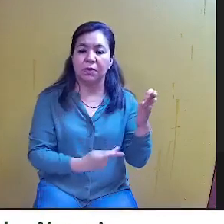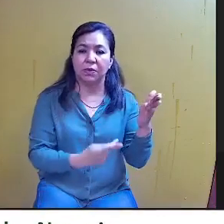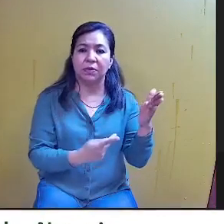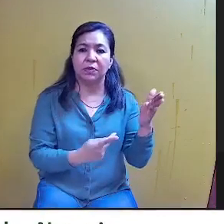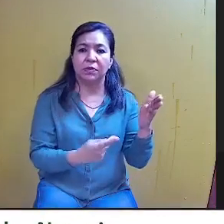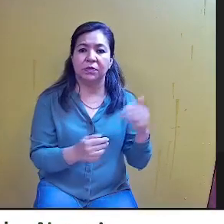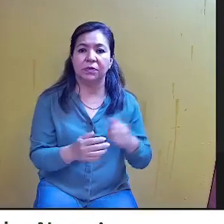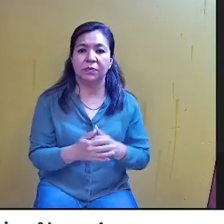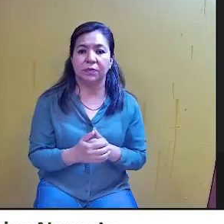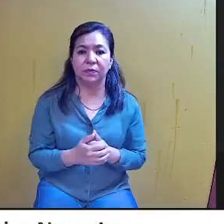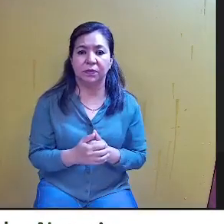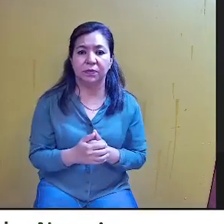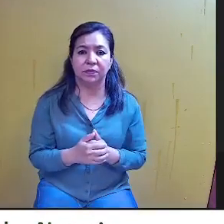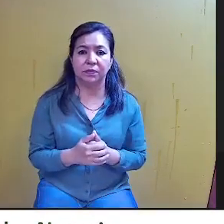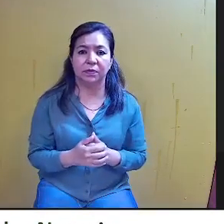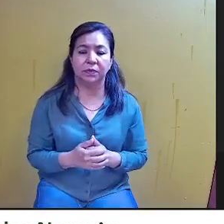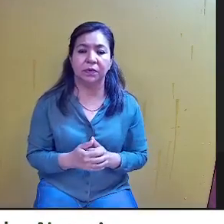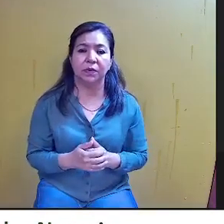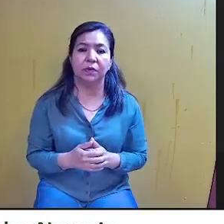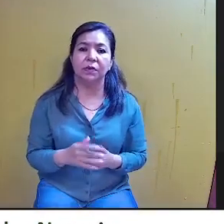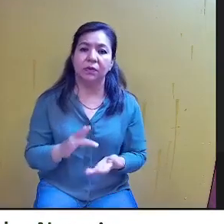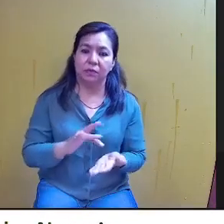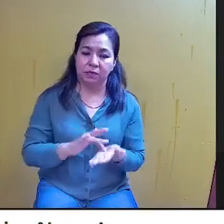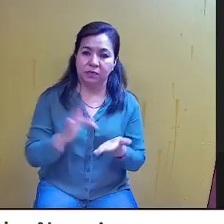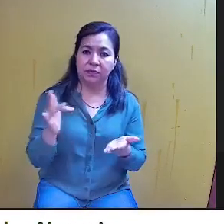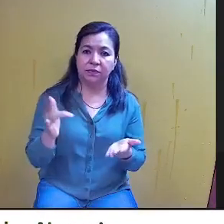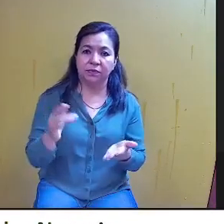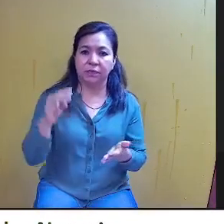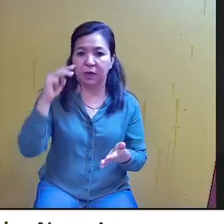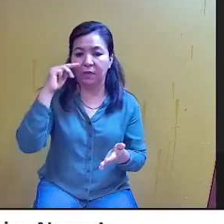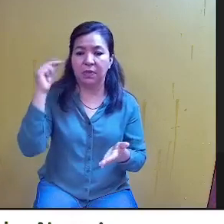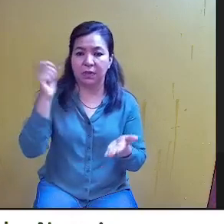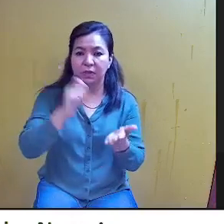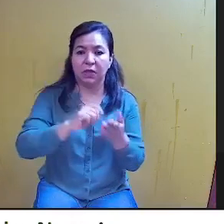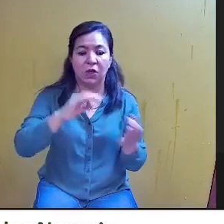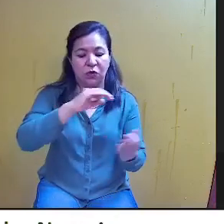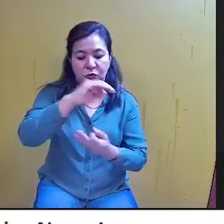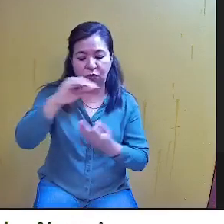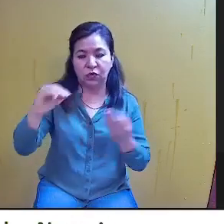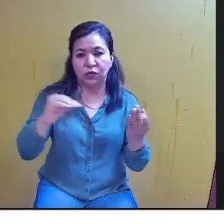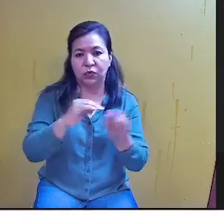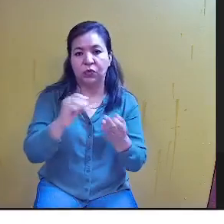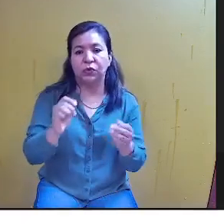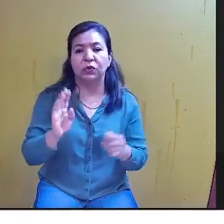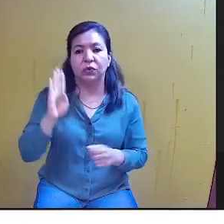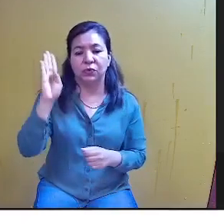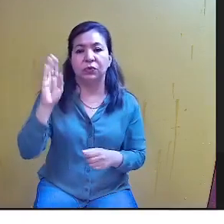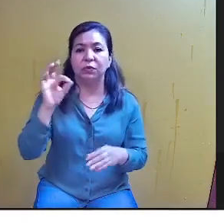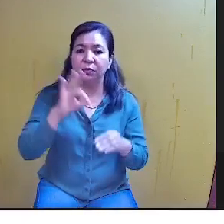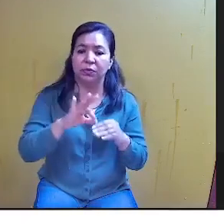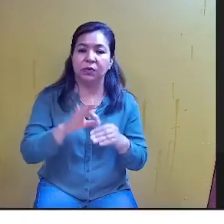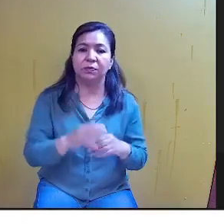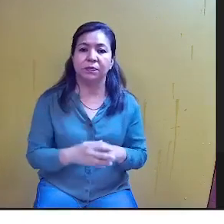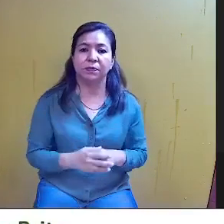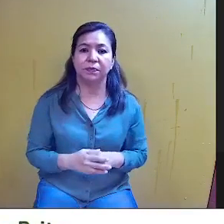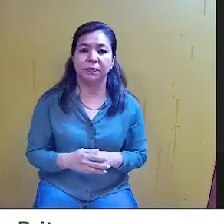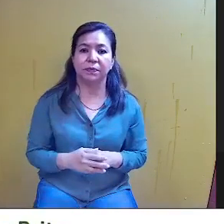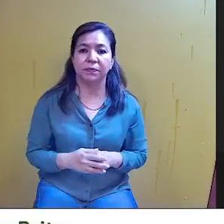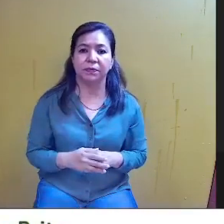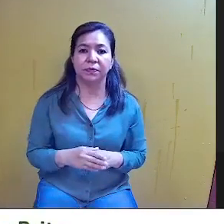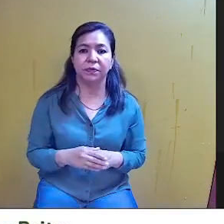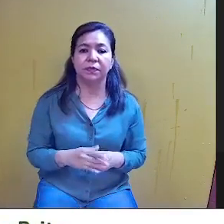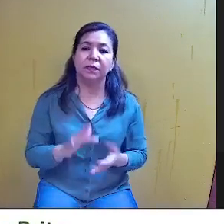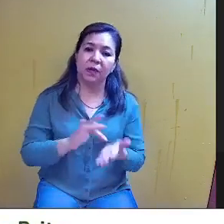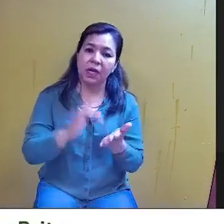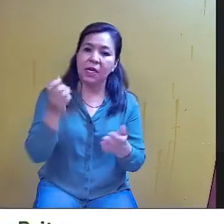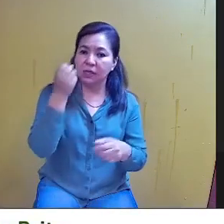magistrada. Magistrada presidenta, magistrada, magistrado, el proyecto de resolución fue aprobado por unanimidad de votos. Gracias, señor